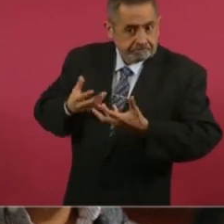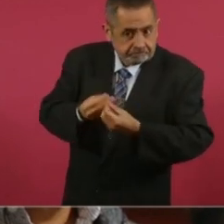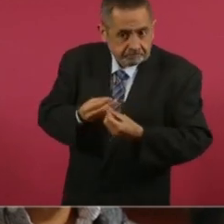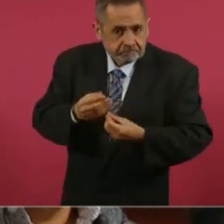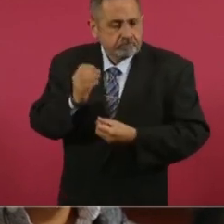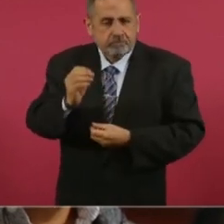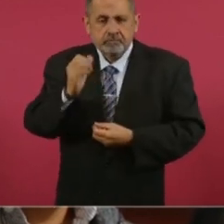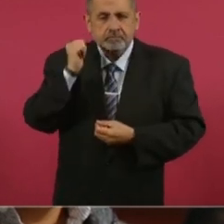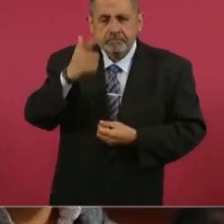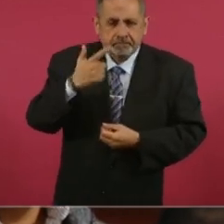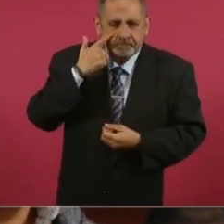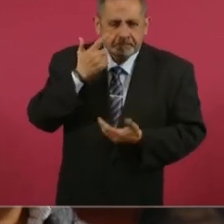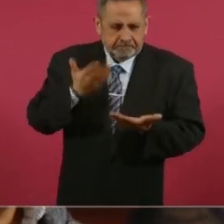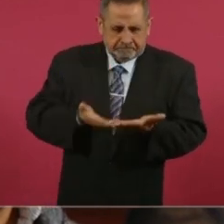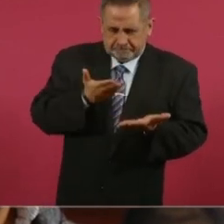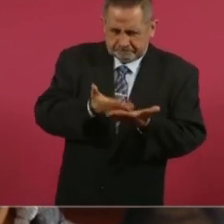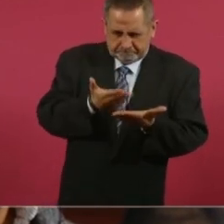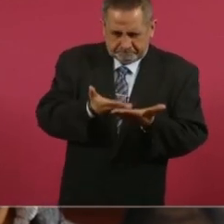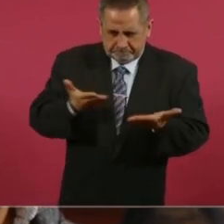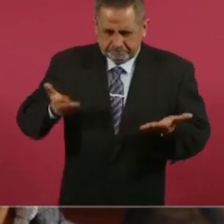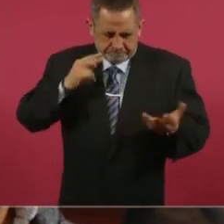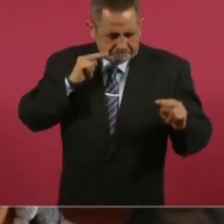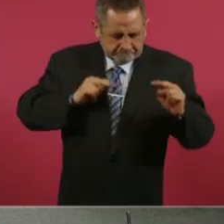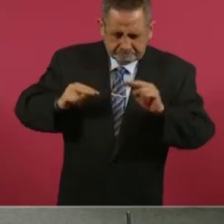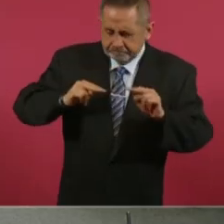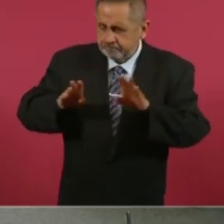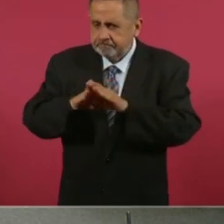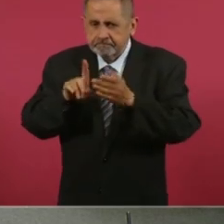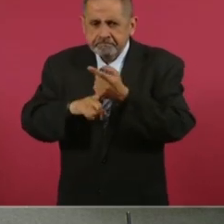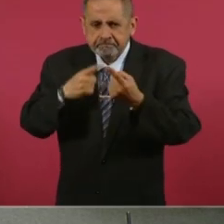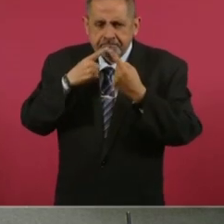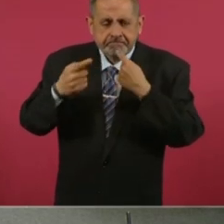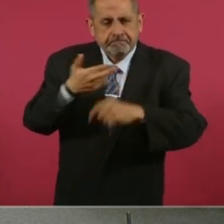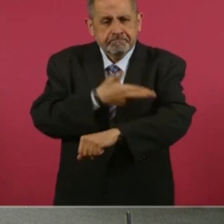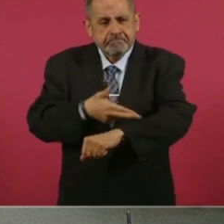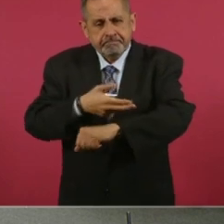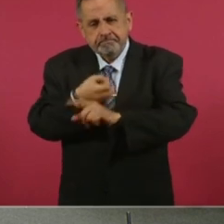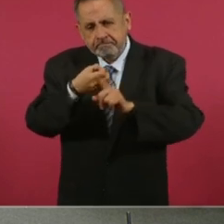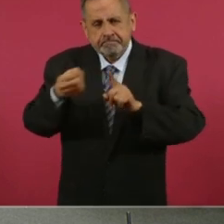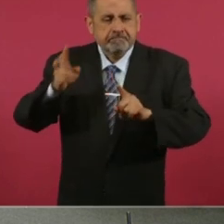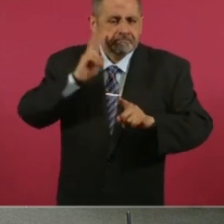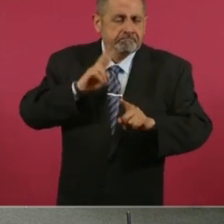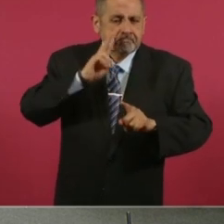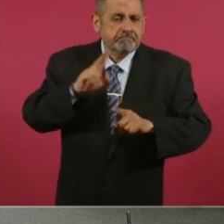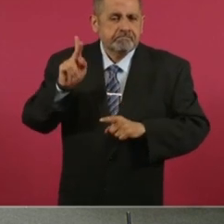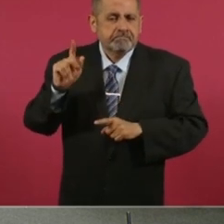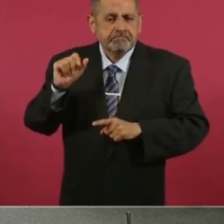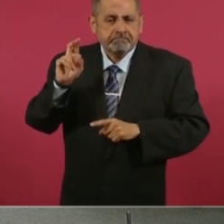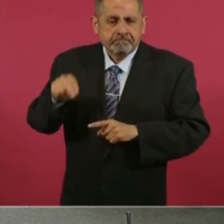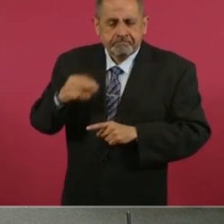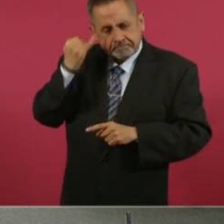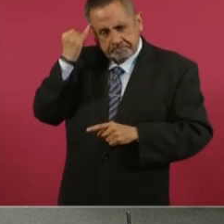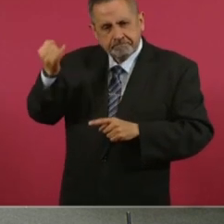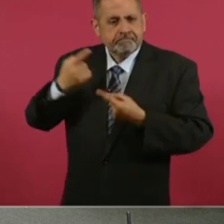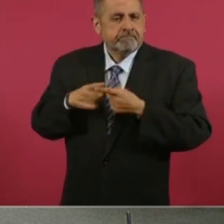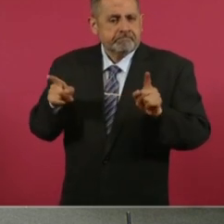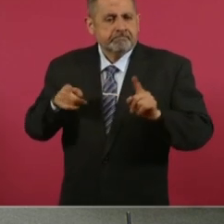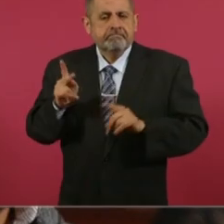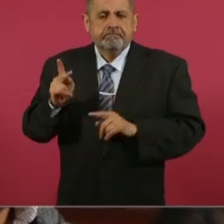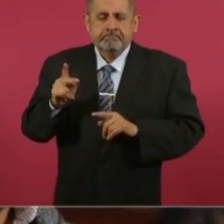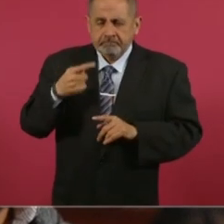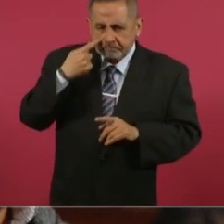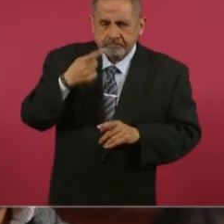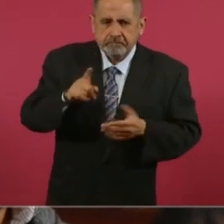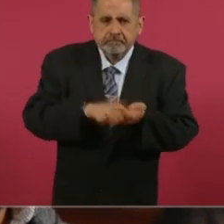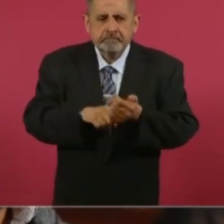lo menos analizar las propuestas que ya se han venido realizando o generar una estrategia distinta, pero sí atender